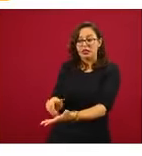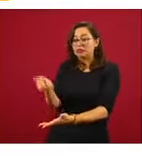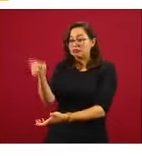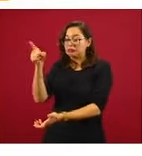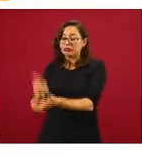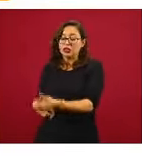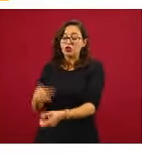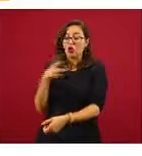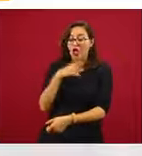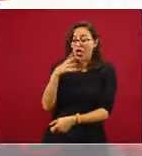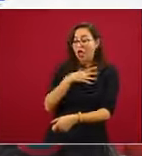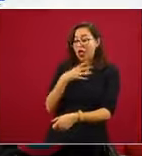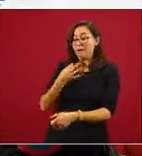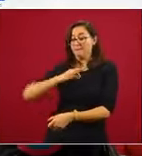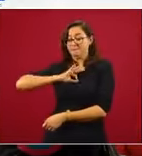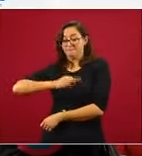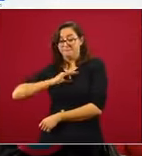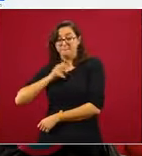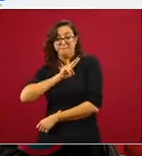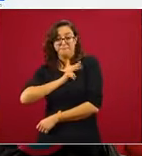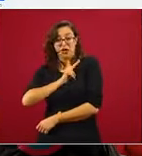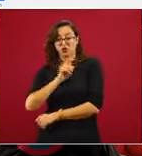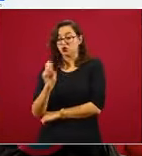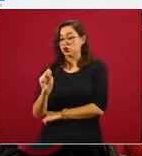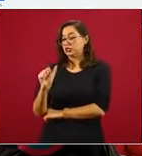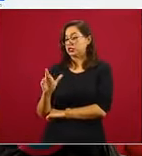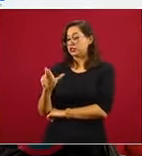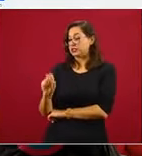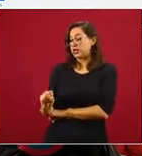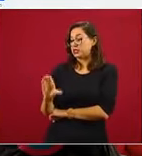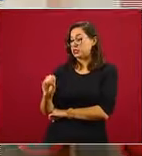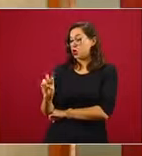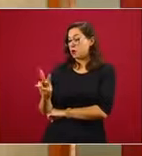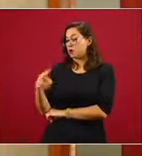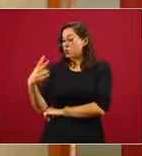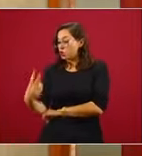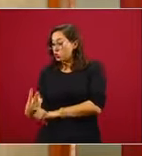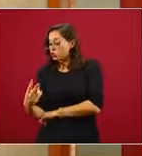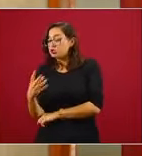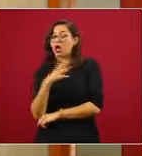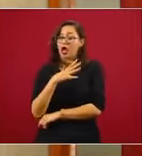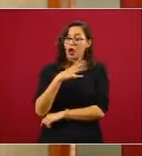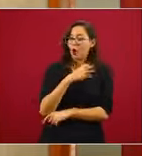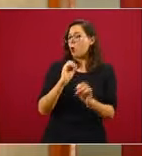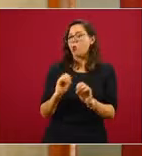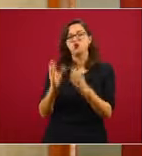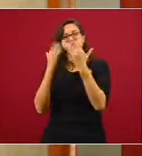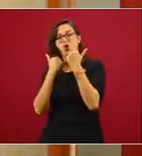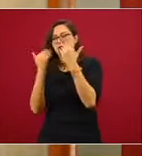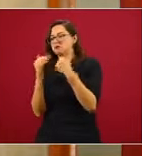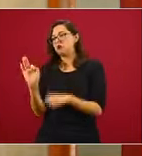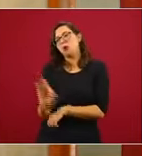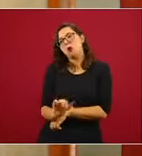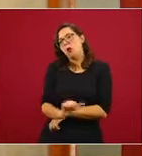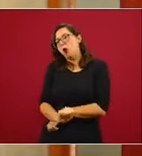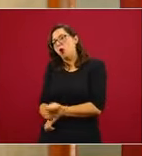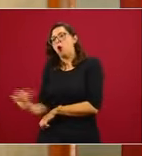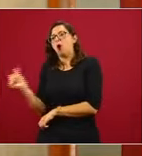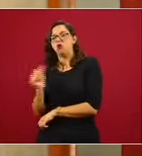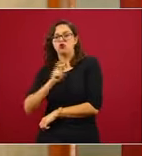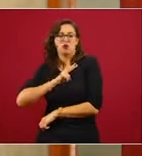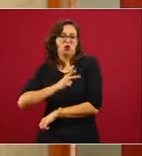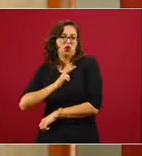virus SARS-CoV-2 que produce la enfermedad, o en otras personas que el virus SARS-CoV-2 no está involucrado en la presentación de sus